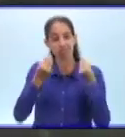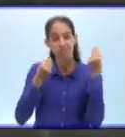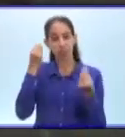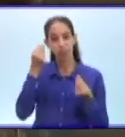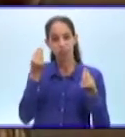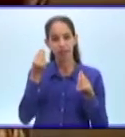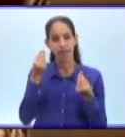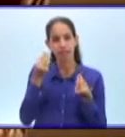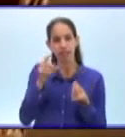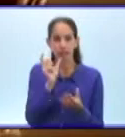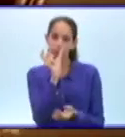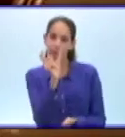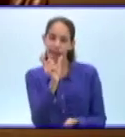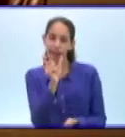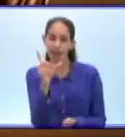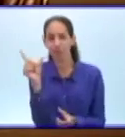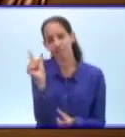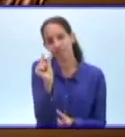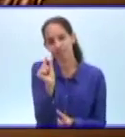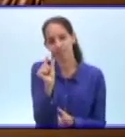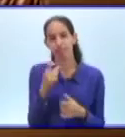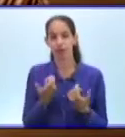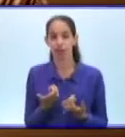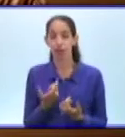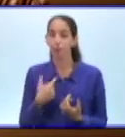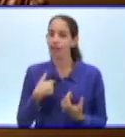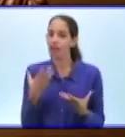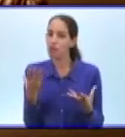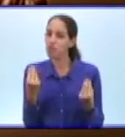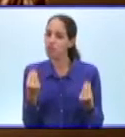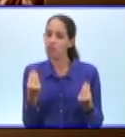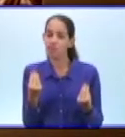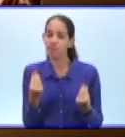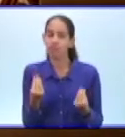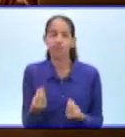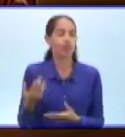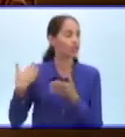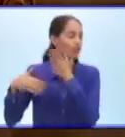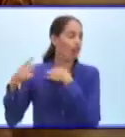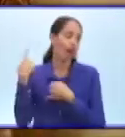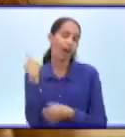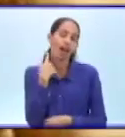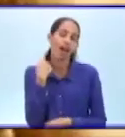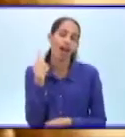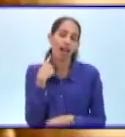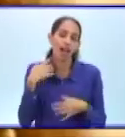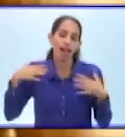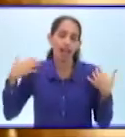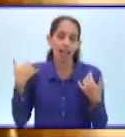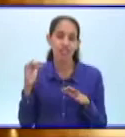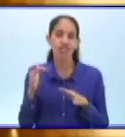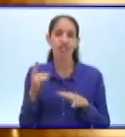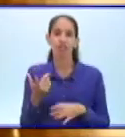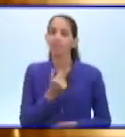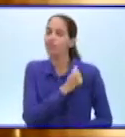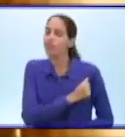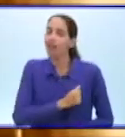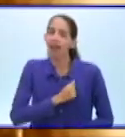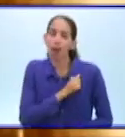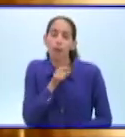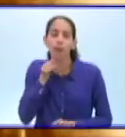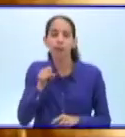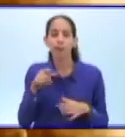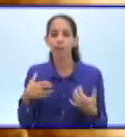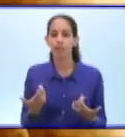interpretar la nobleza de mis sentimientos. Mucho tiempo hace que te amo, pero en silencio. Mucho ha que mi corazón te